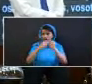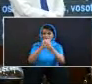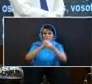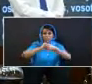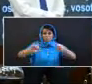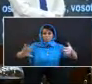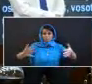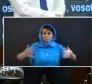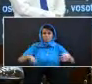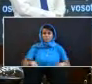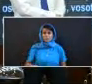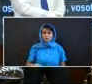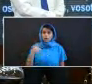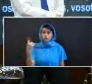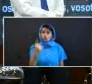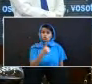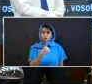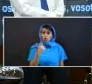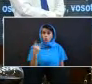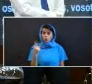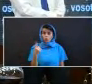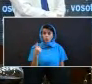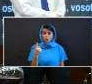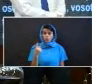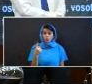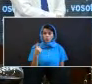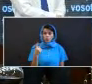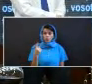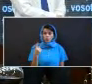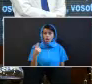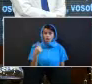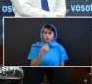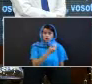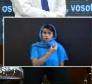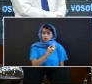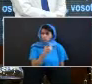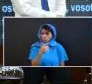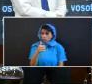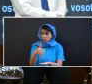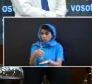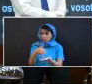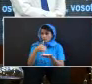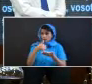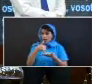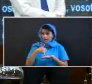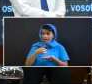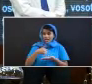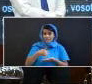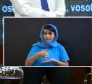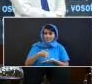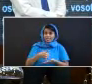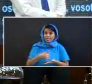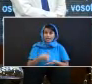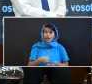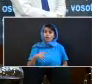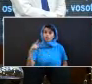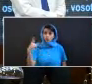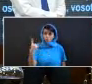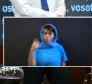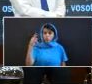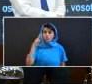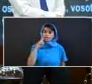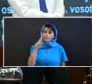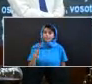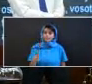Todo lo que sé, todos los oropeles, todos los galardones, lo único realmente interesante